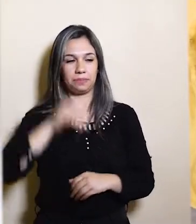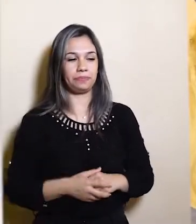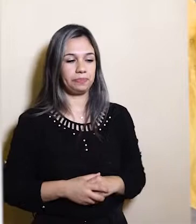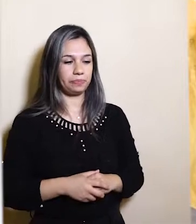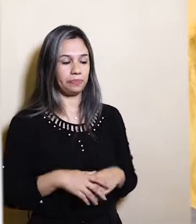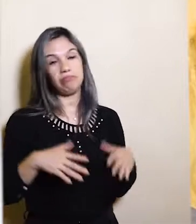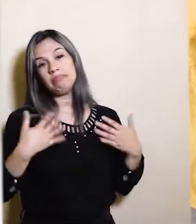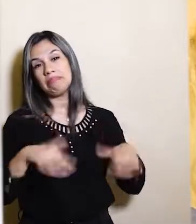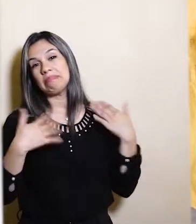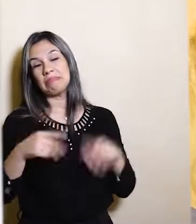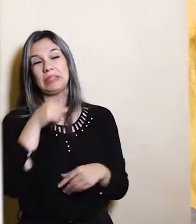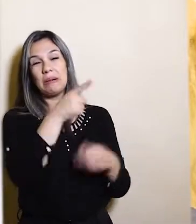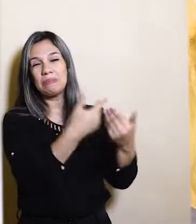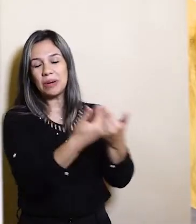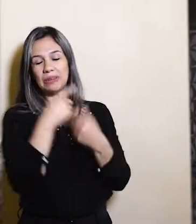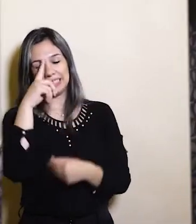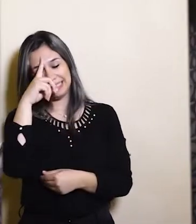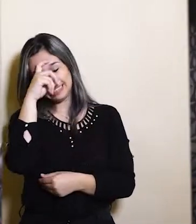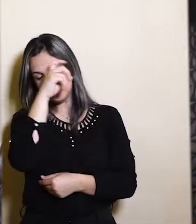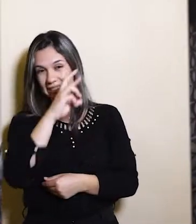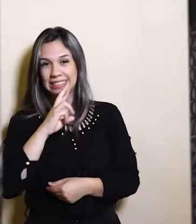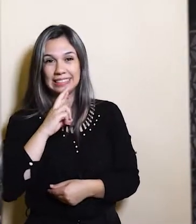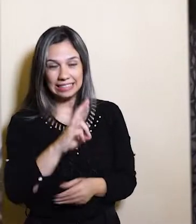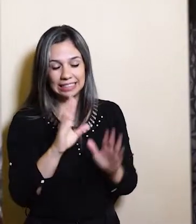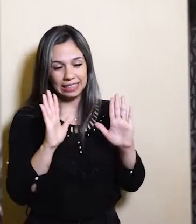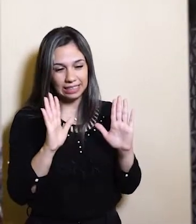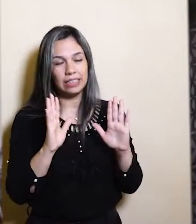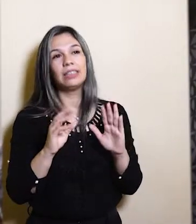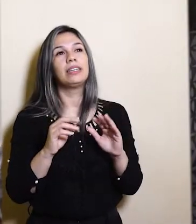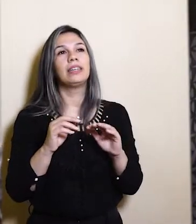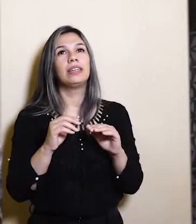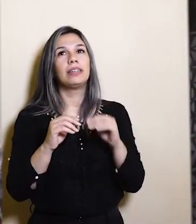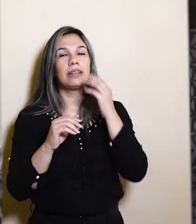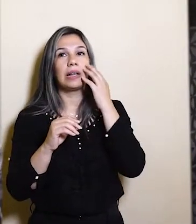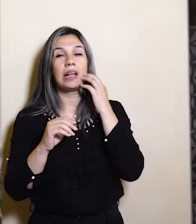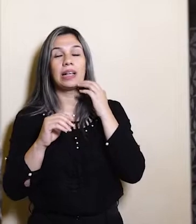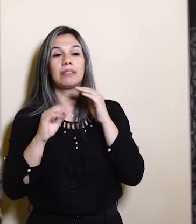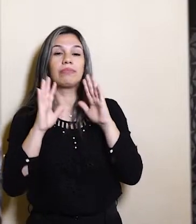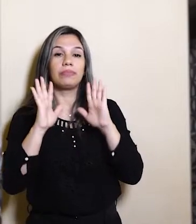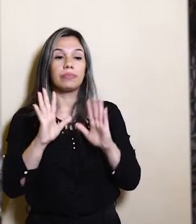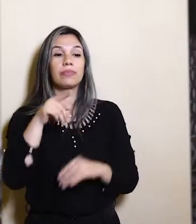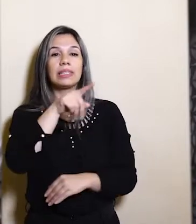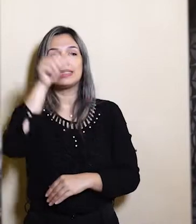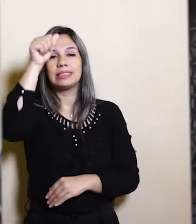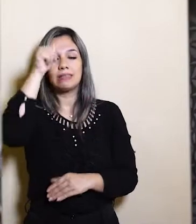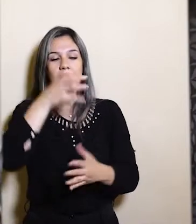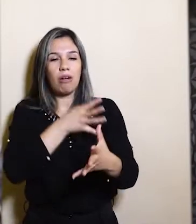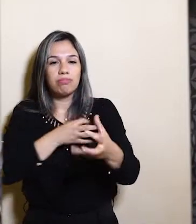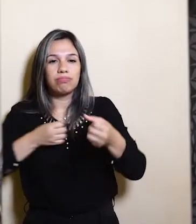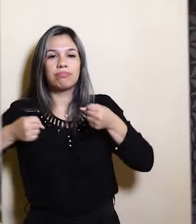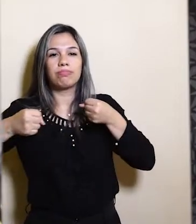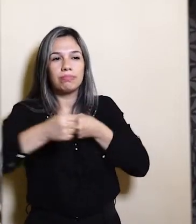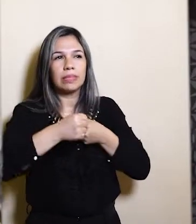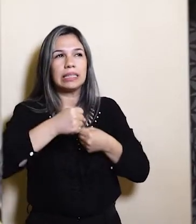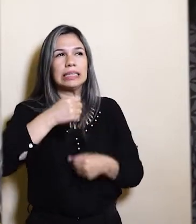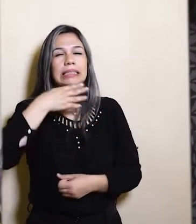pregunta bien difícil de responder, ¿verdad? Porque es el ejercicio de la empatía genuina, es entender,